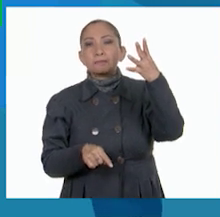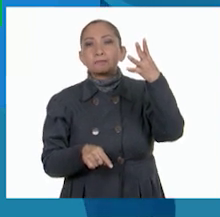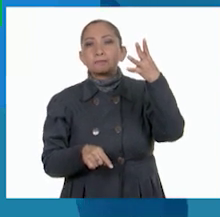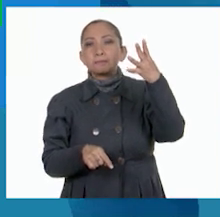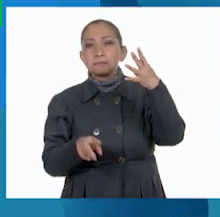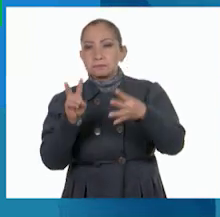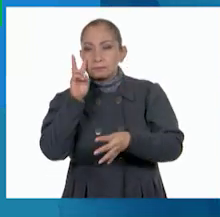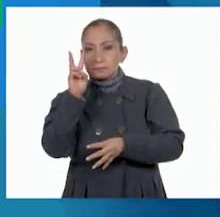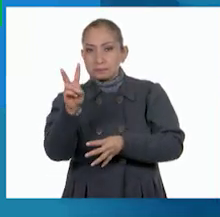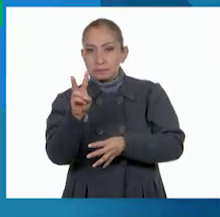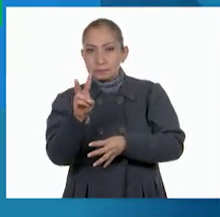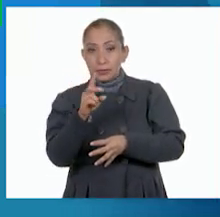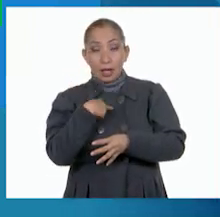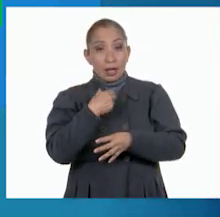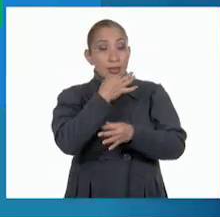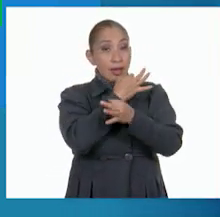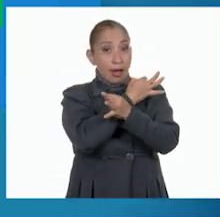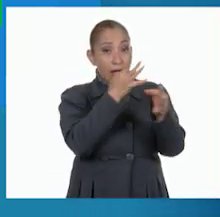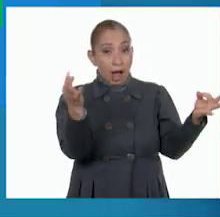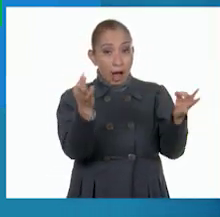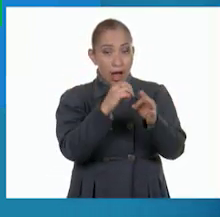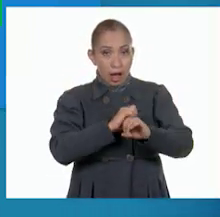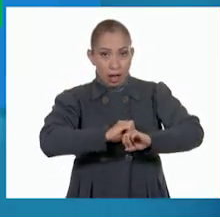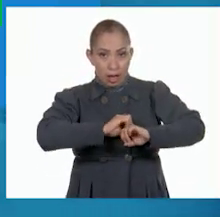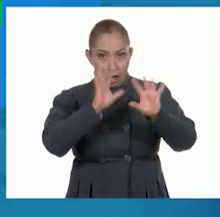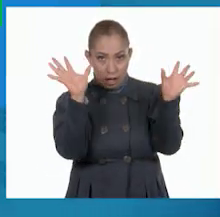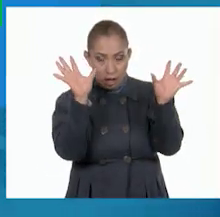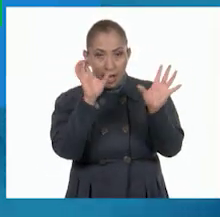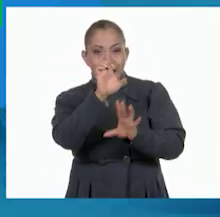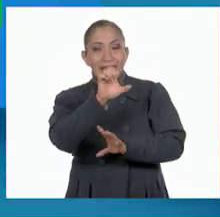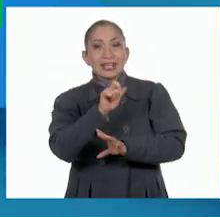Ahí les va. De mensaje explícito sería...